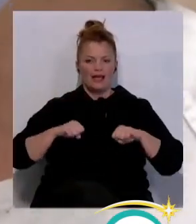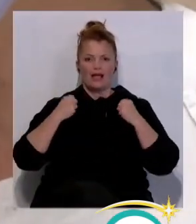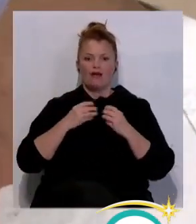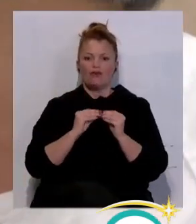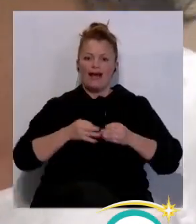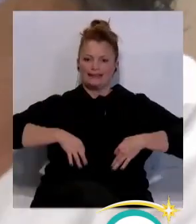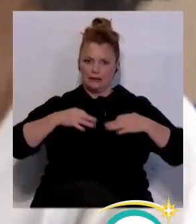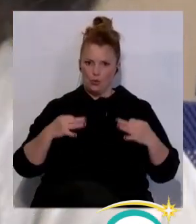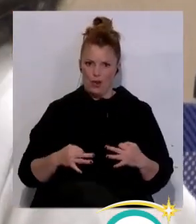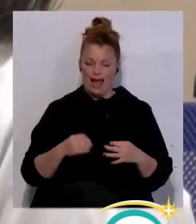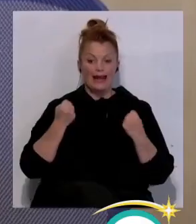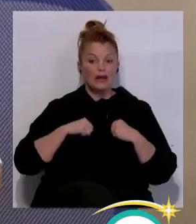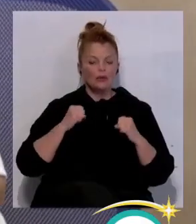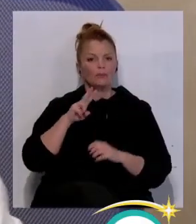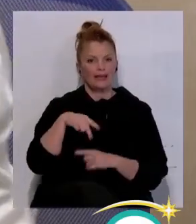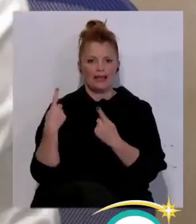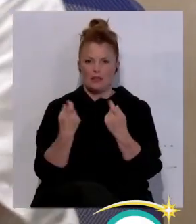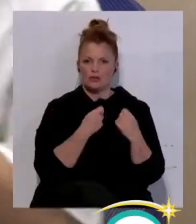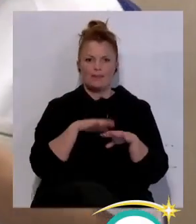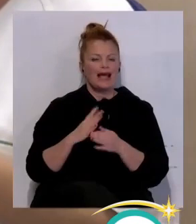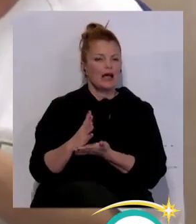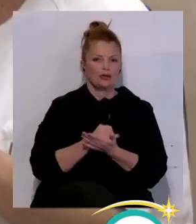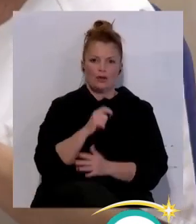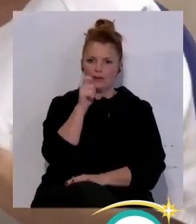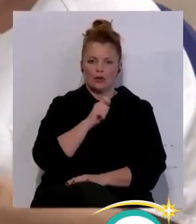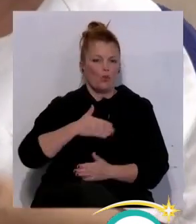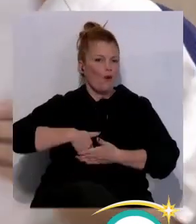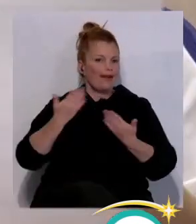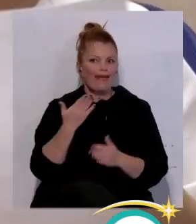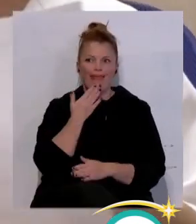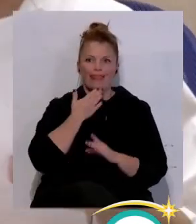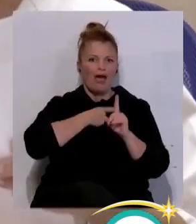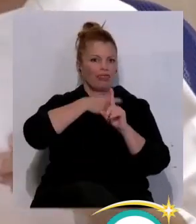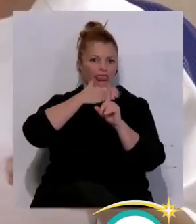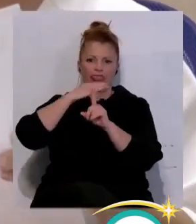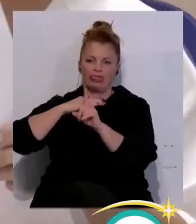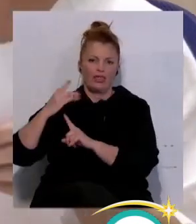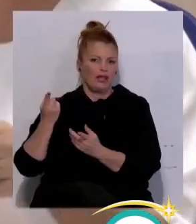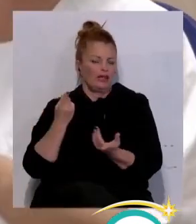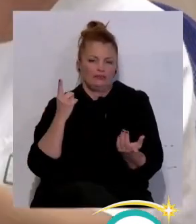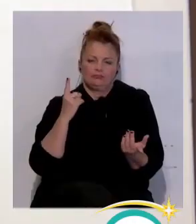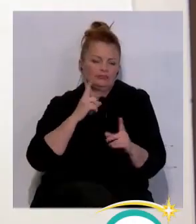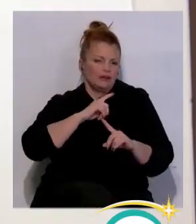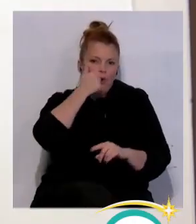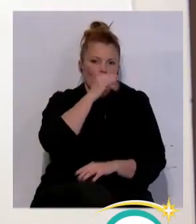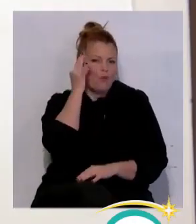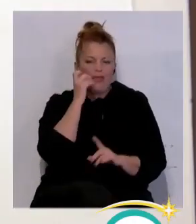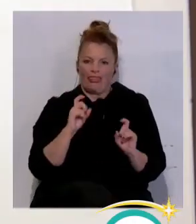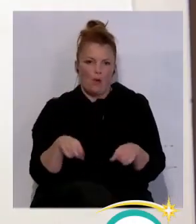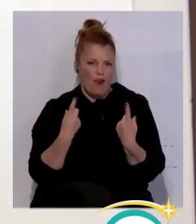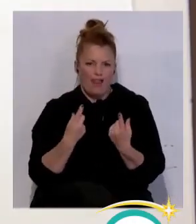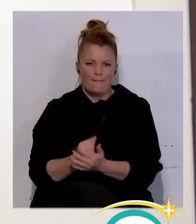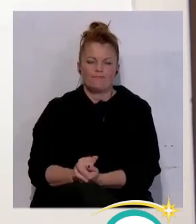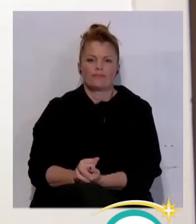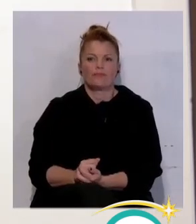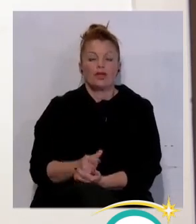segura. El ejercicio es necesario para todas las personas, de cualquier edad, de cualquier condición, cualquier sexo, etcétera. En el caso